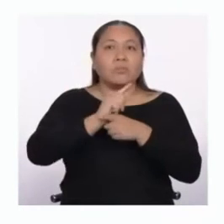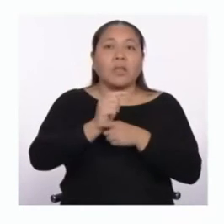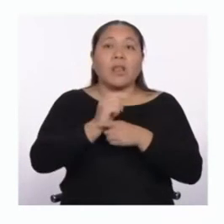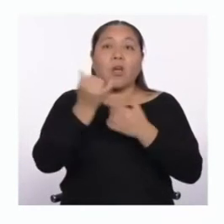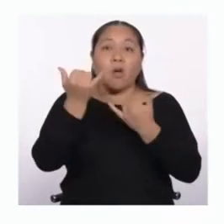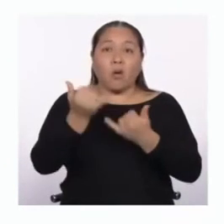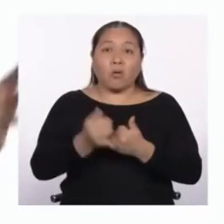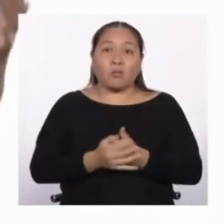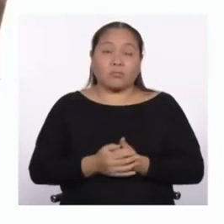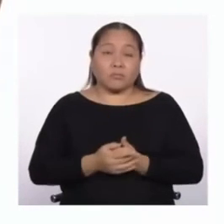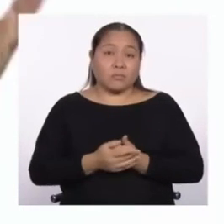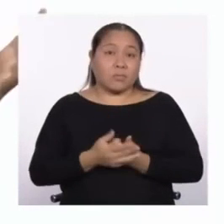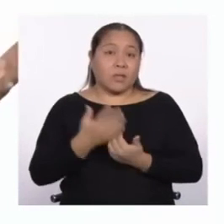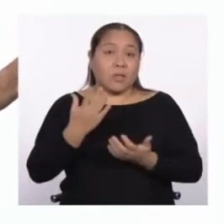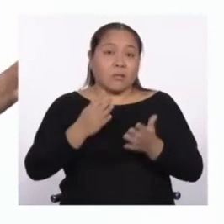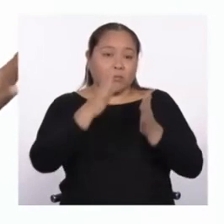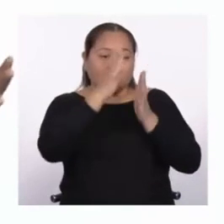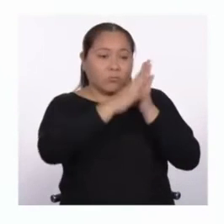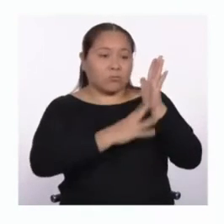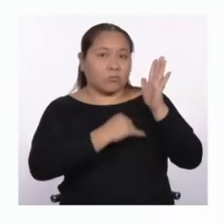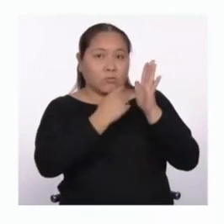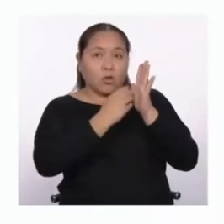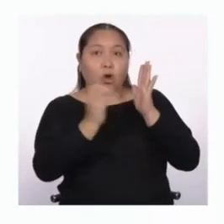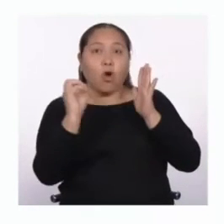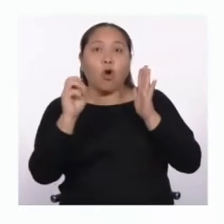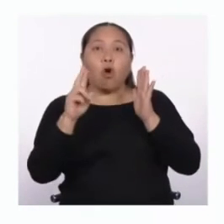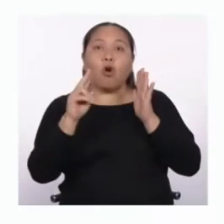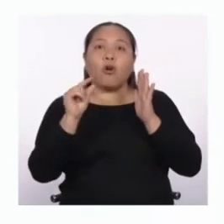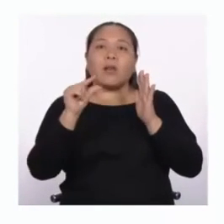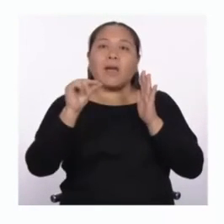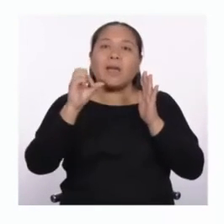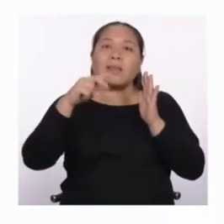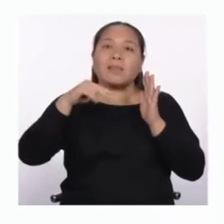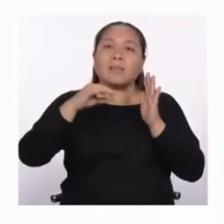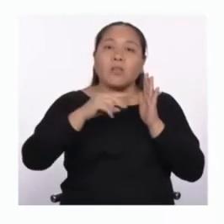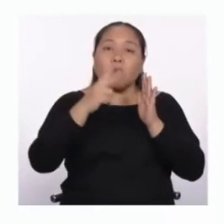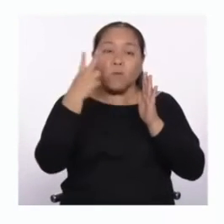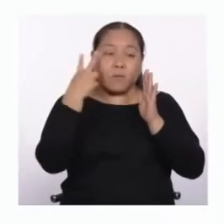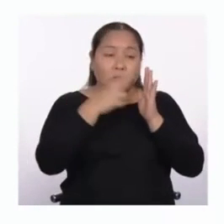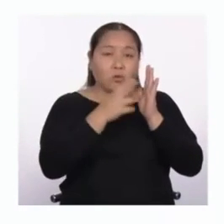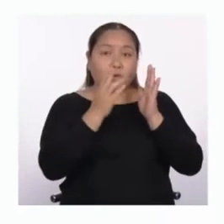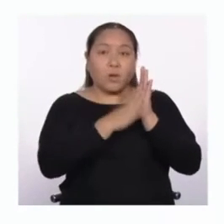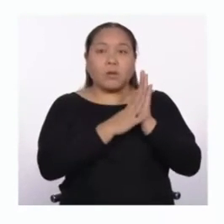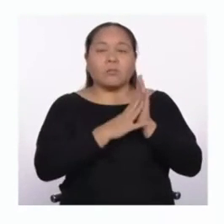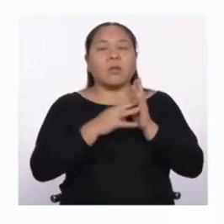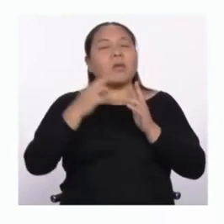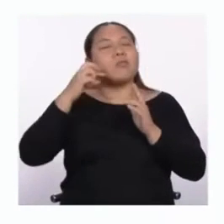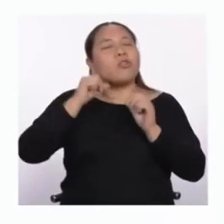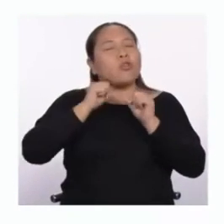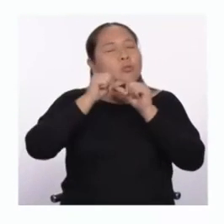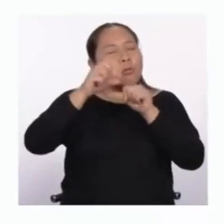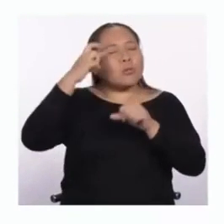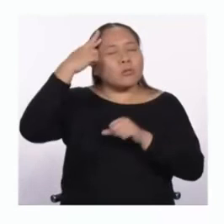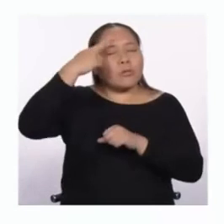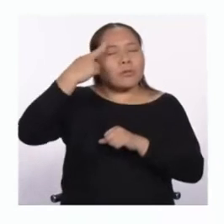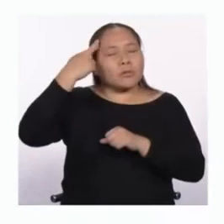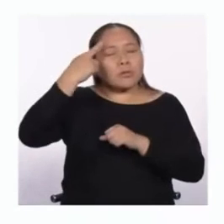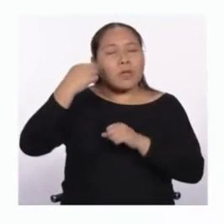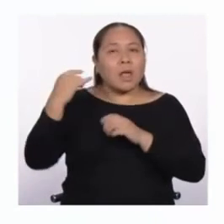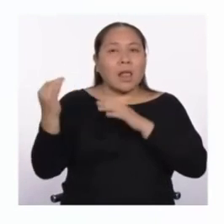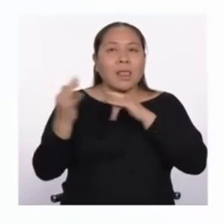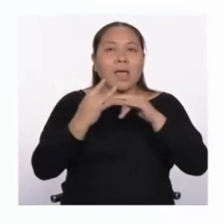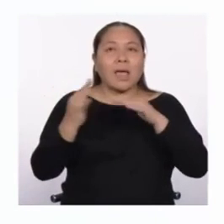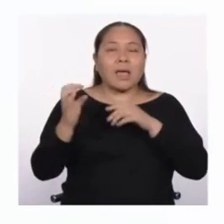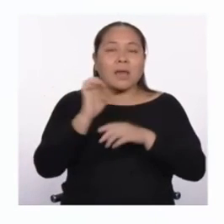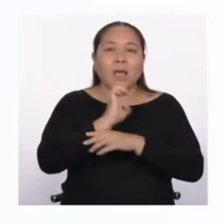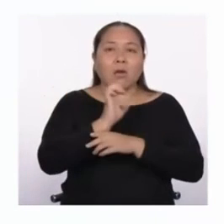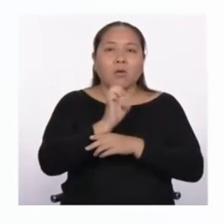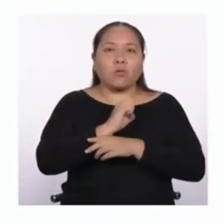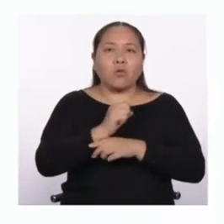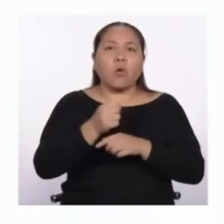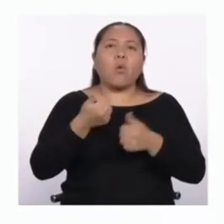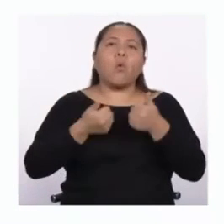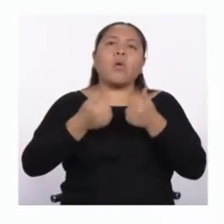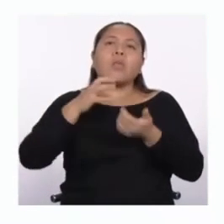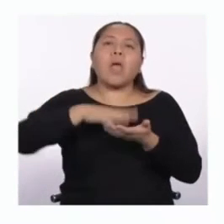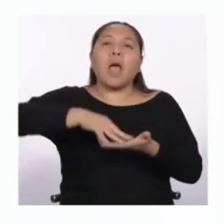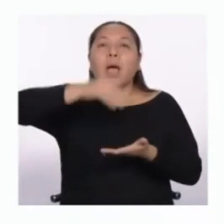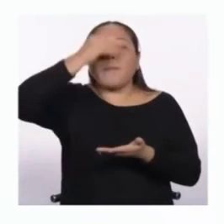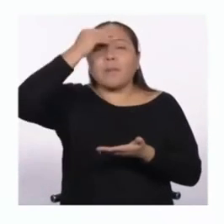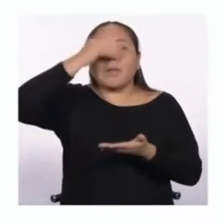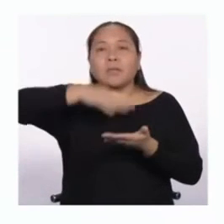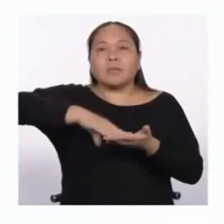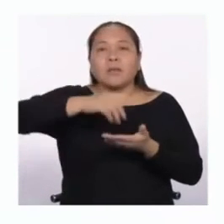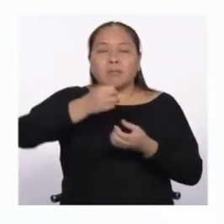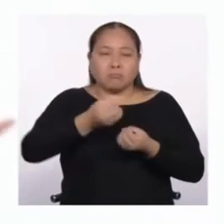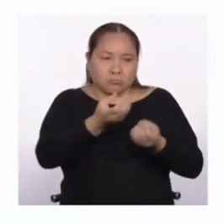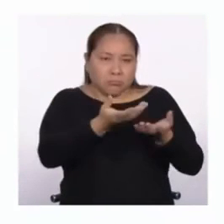tal si en un organizador visual seguimos reflexionando sobre la guerra con el Ecuador y los aprendizajes que nos dejó para